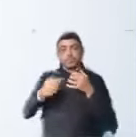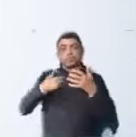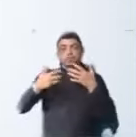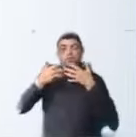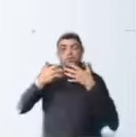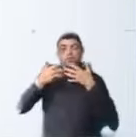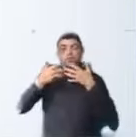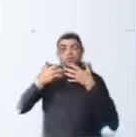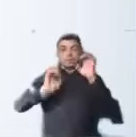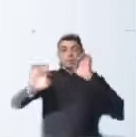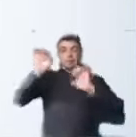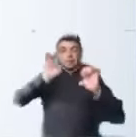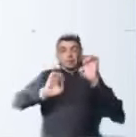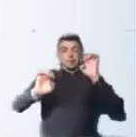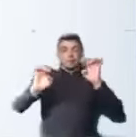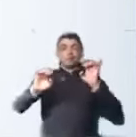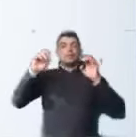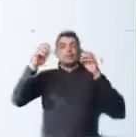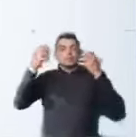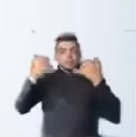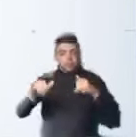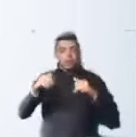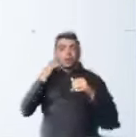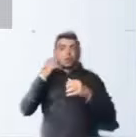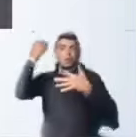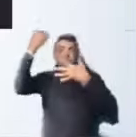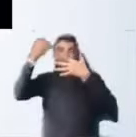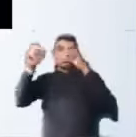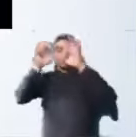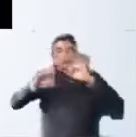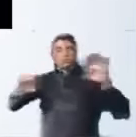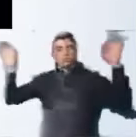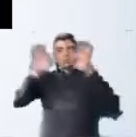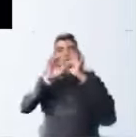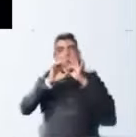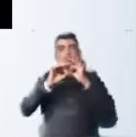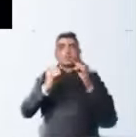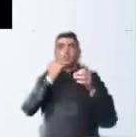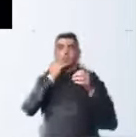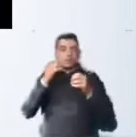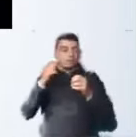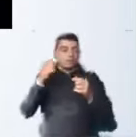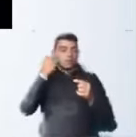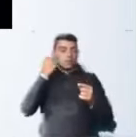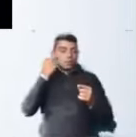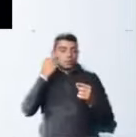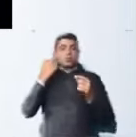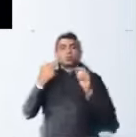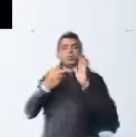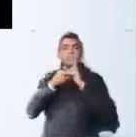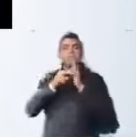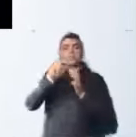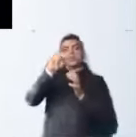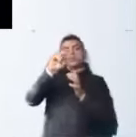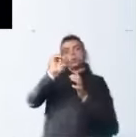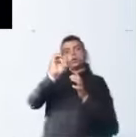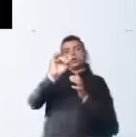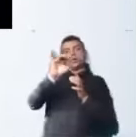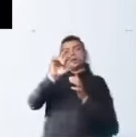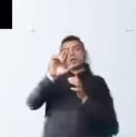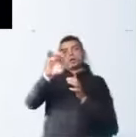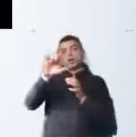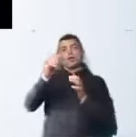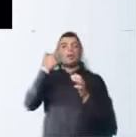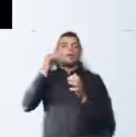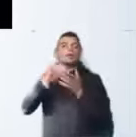que son bastante importantes y son las que entran en el juego, y son las células natural killer. Estas son como las suegras de las células, o sea,